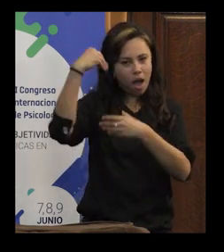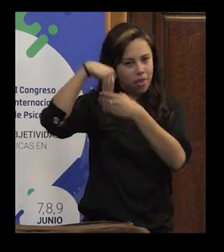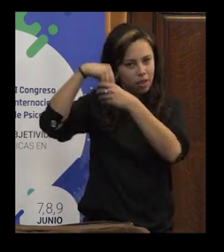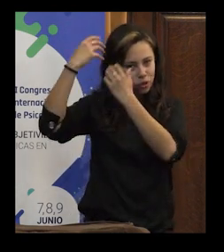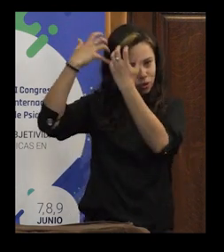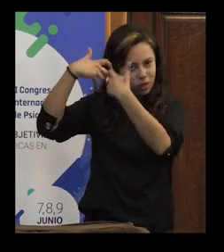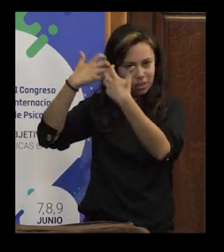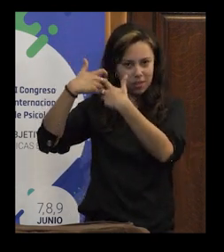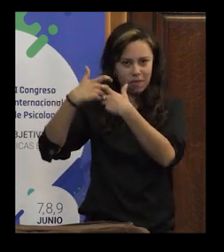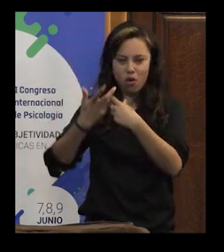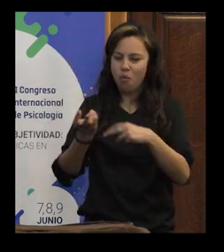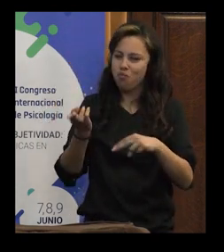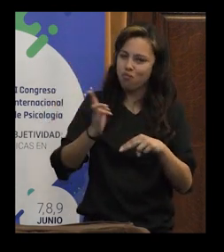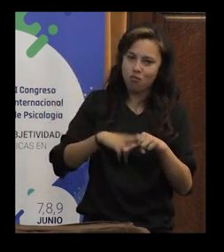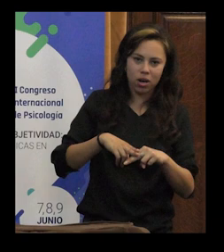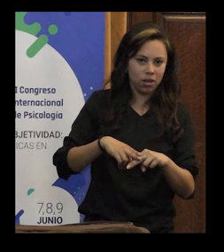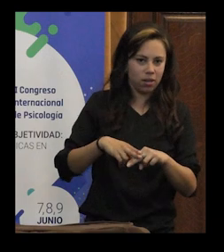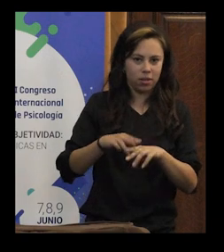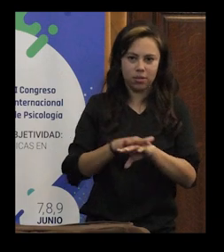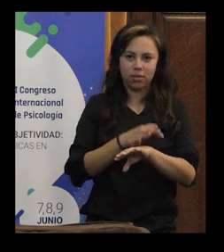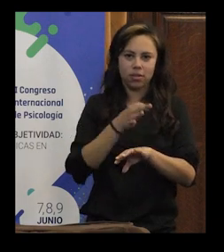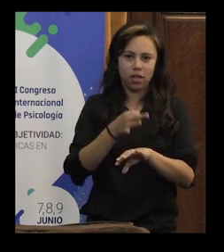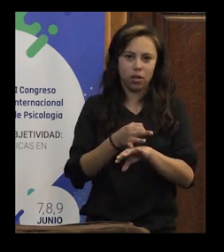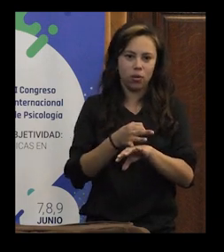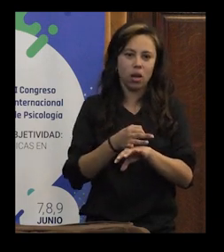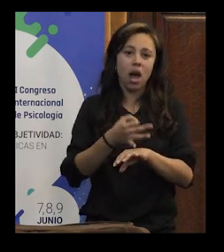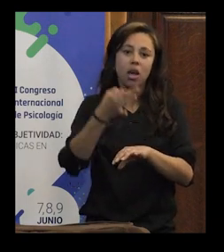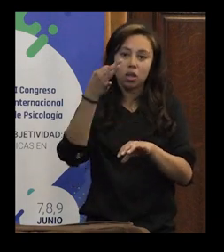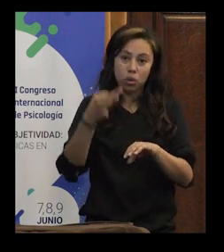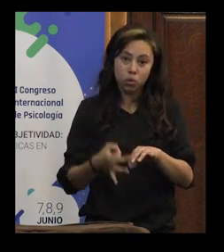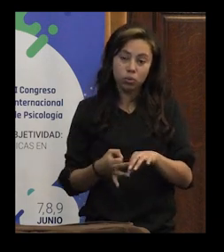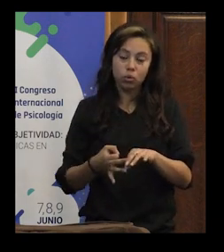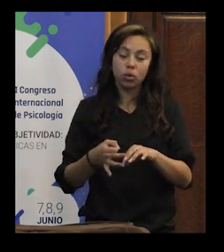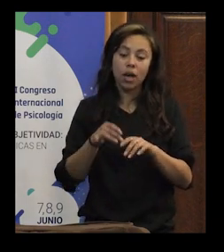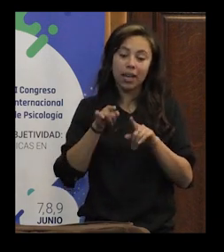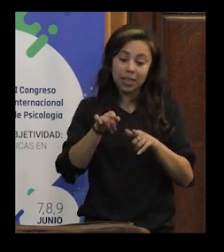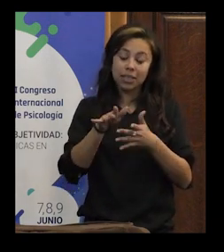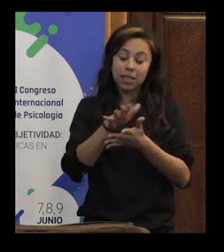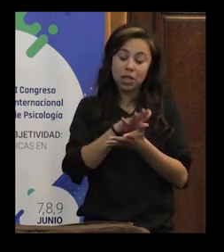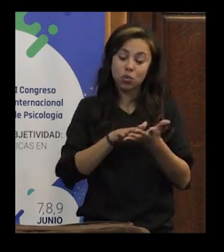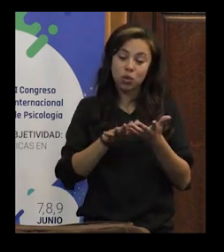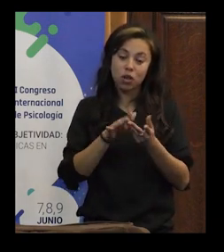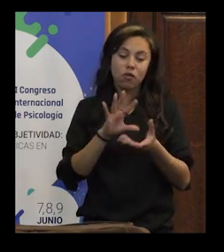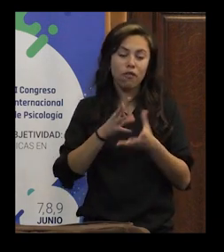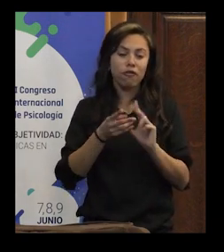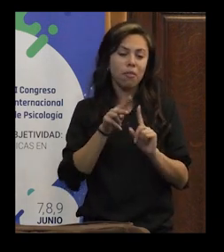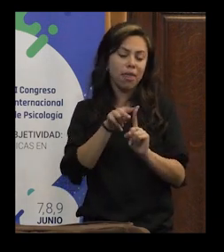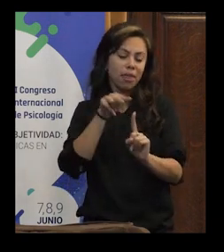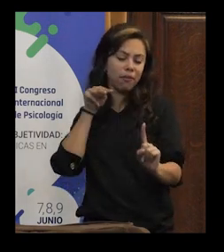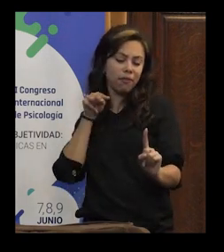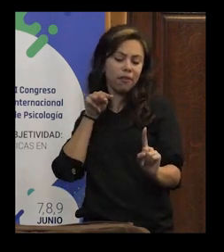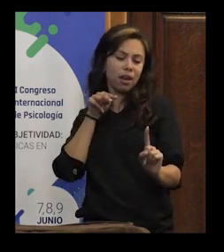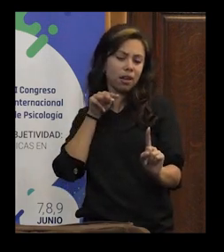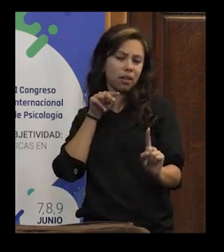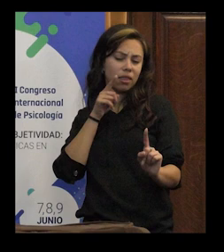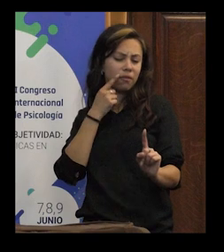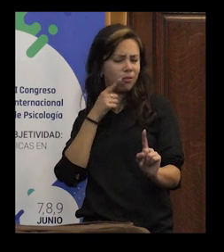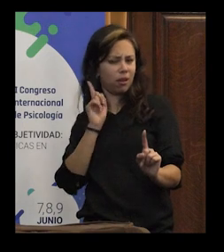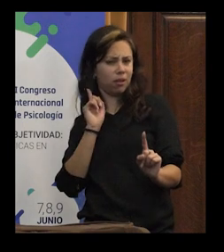este caso, surge una nueva ética de la subjetividad